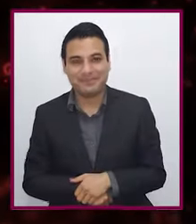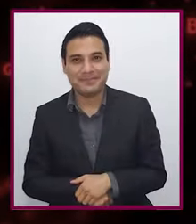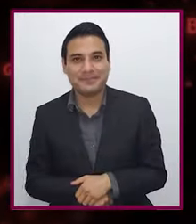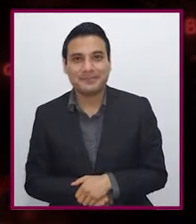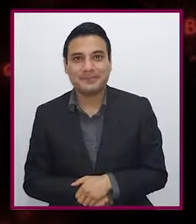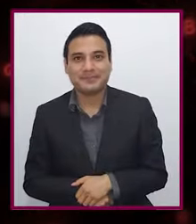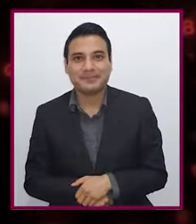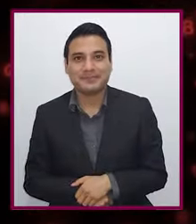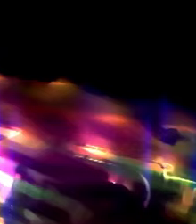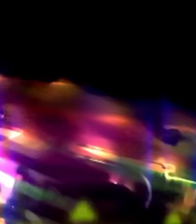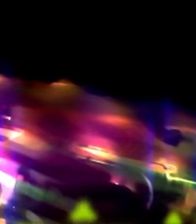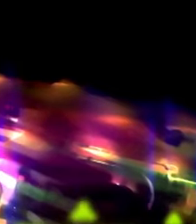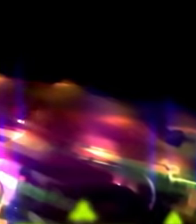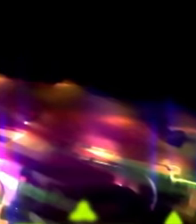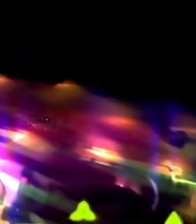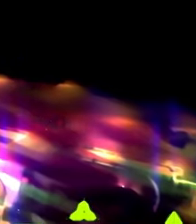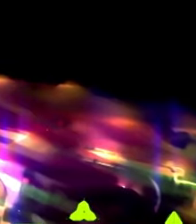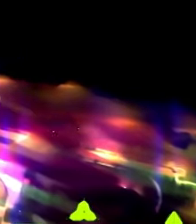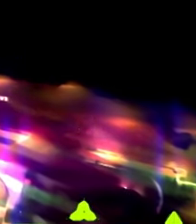para todos ustedes.